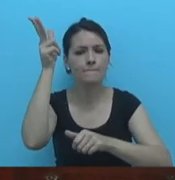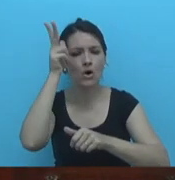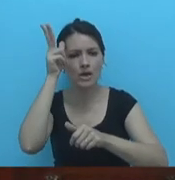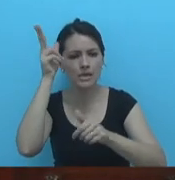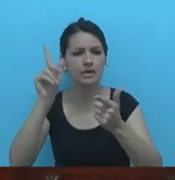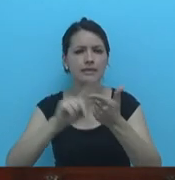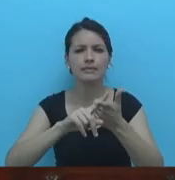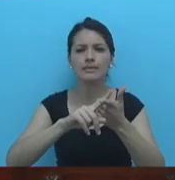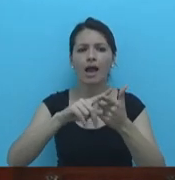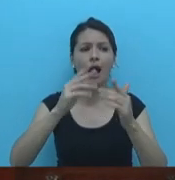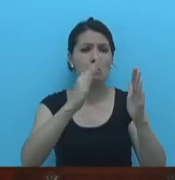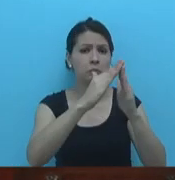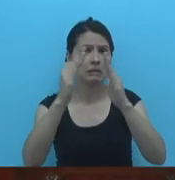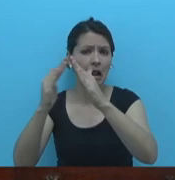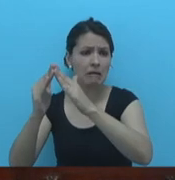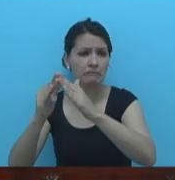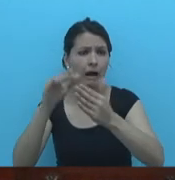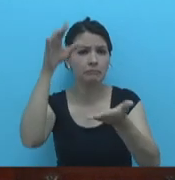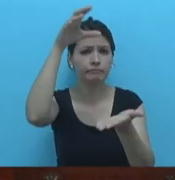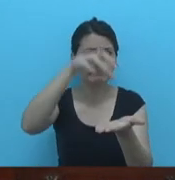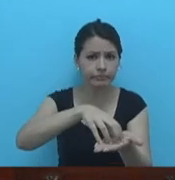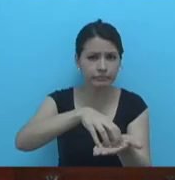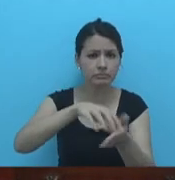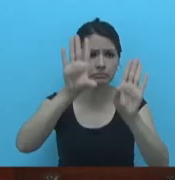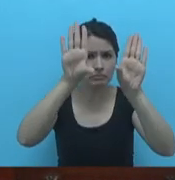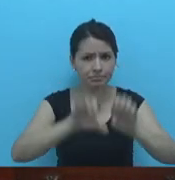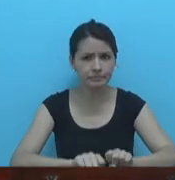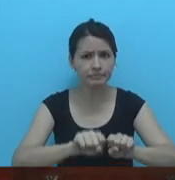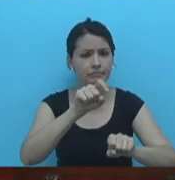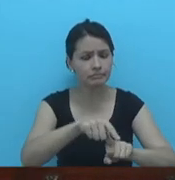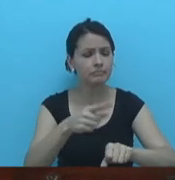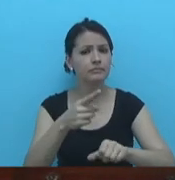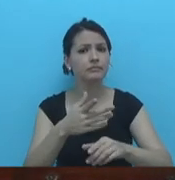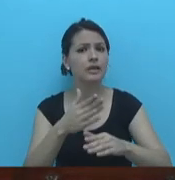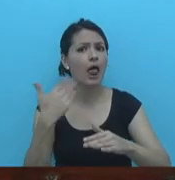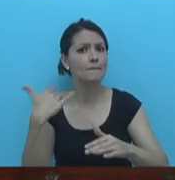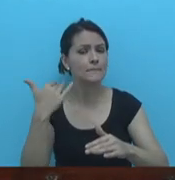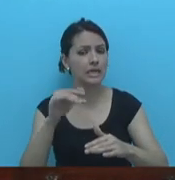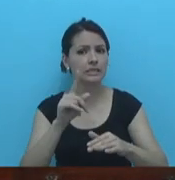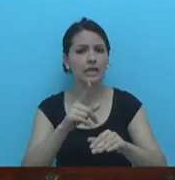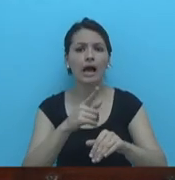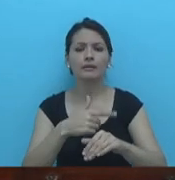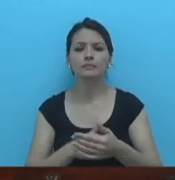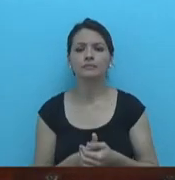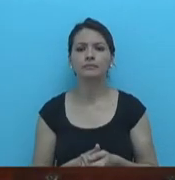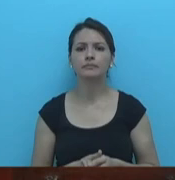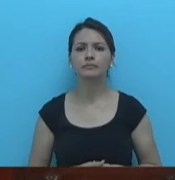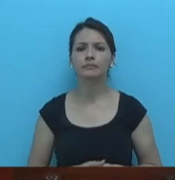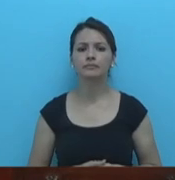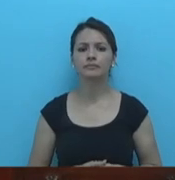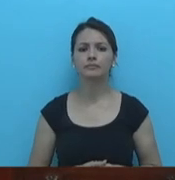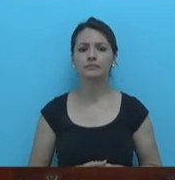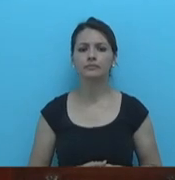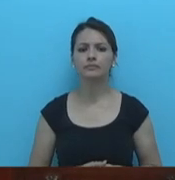una ocupación efectiva, ininterrumpida y continua, pública y pacífica del predio rural por el término superior a 10 años. Con